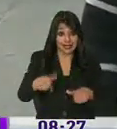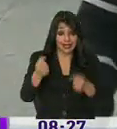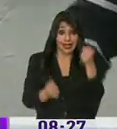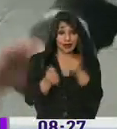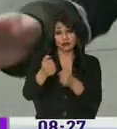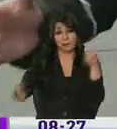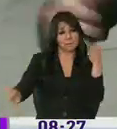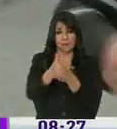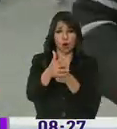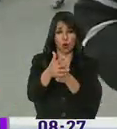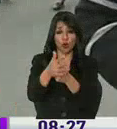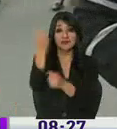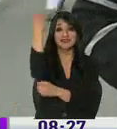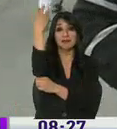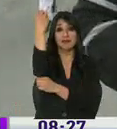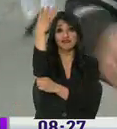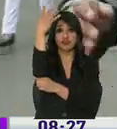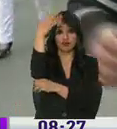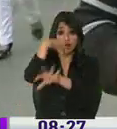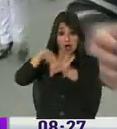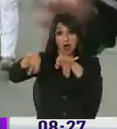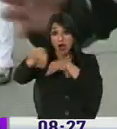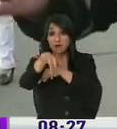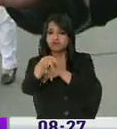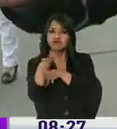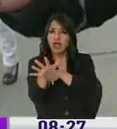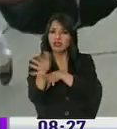parte y no volvieron a reponer el semáforo.